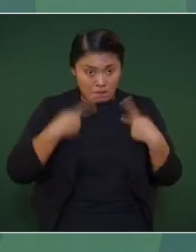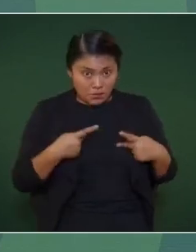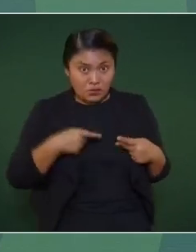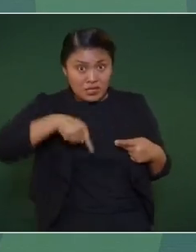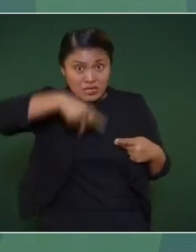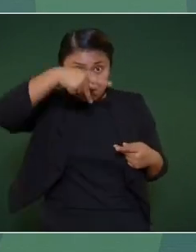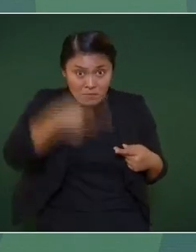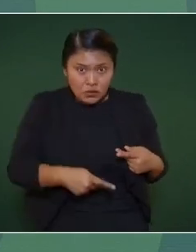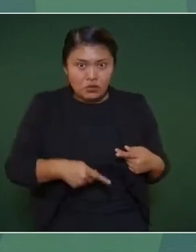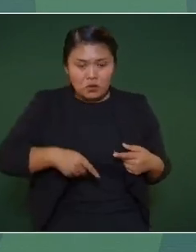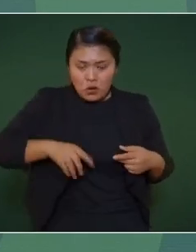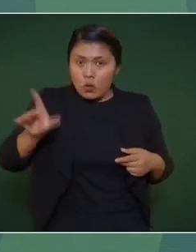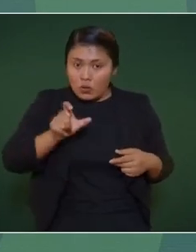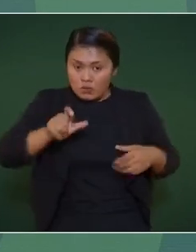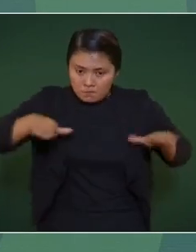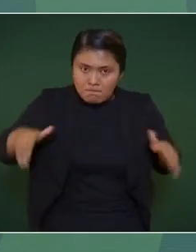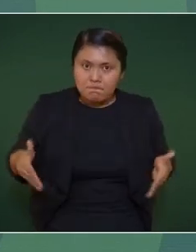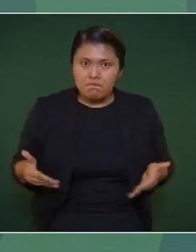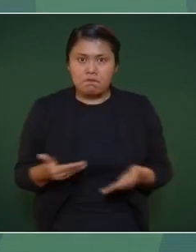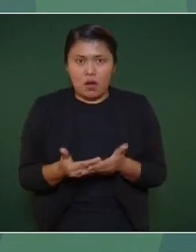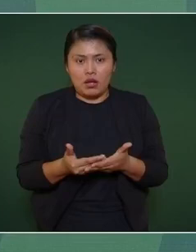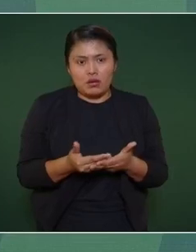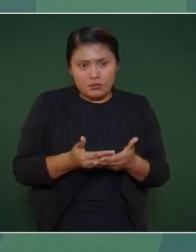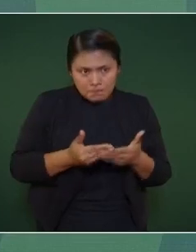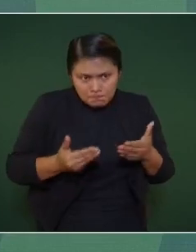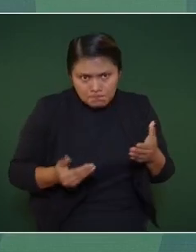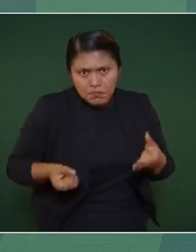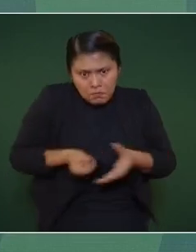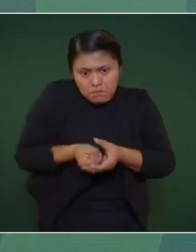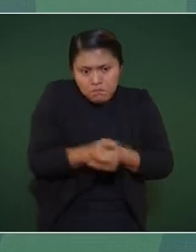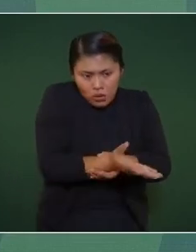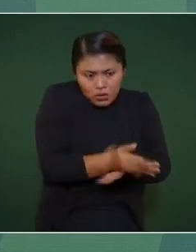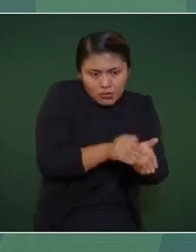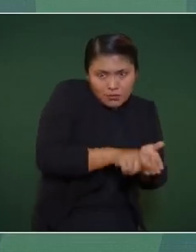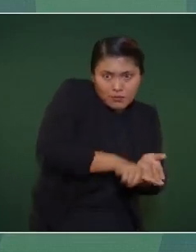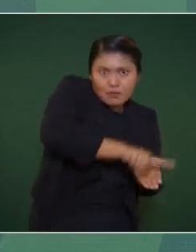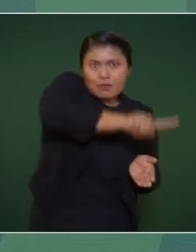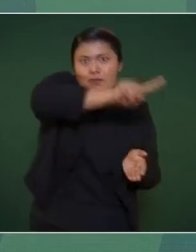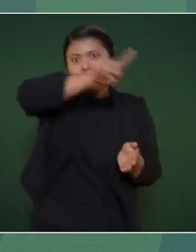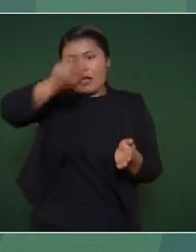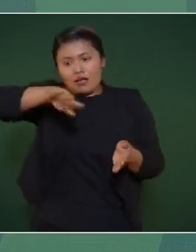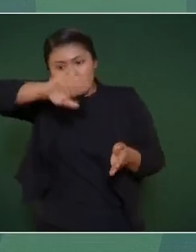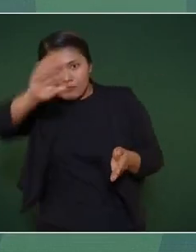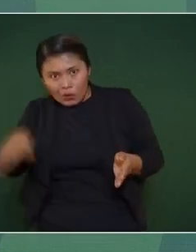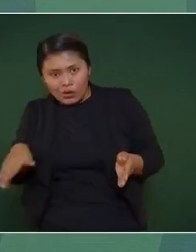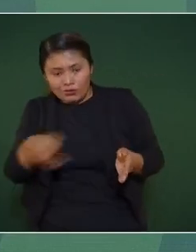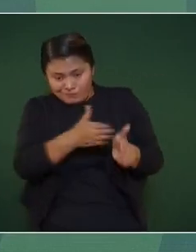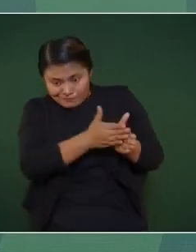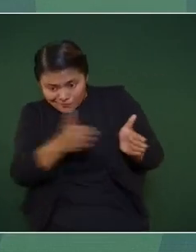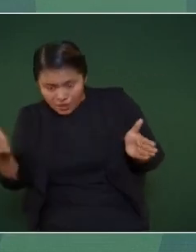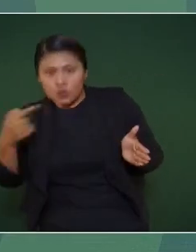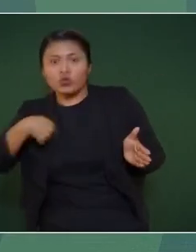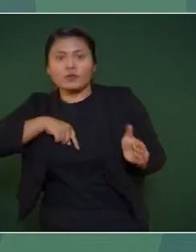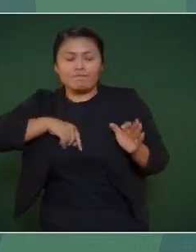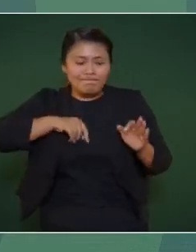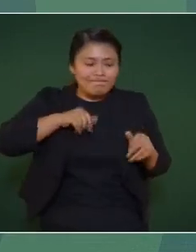nace hasta que muere, desde la cuna hasta la tumba. Eso es estado de